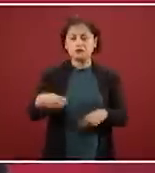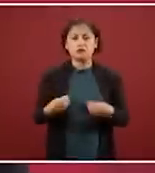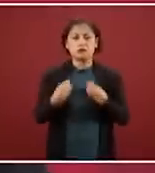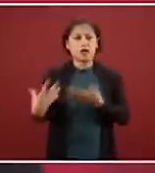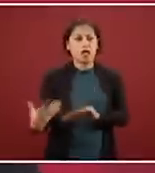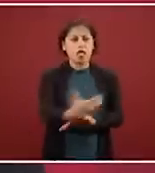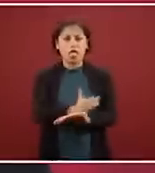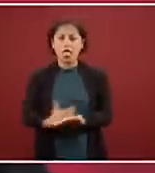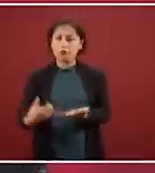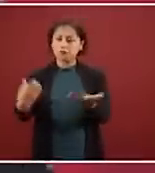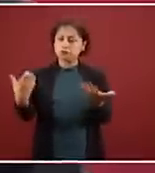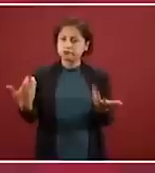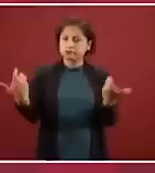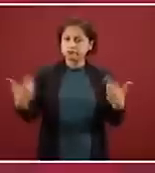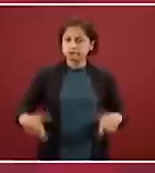Ahora sí que, como decía